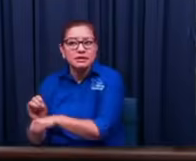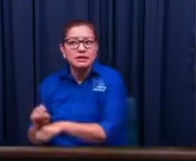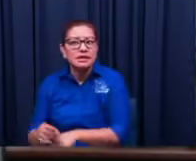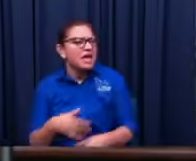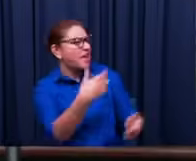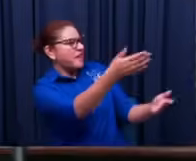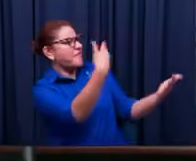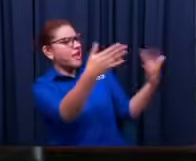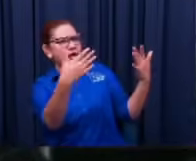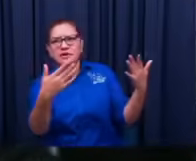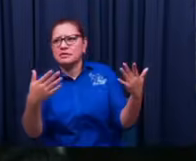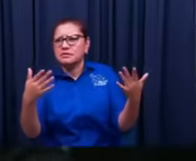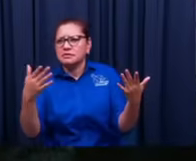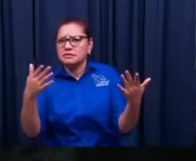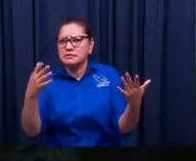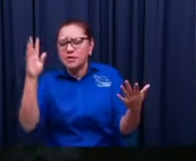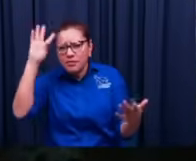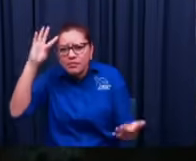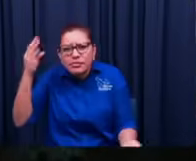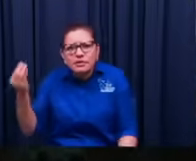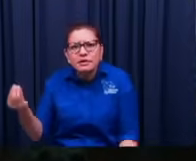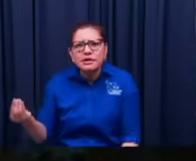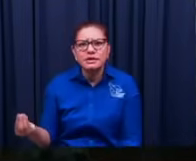Llámeme a fulano. ¿Por qué?